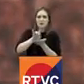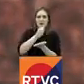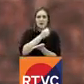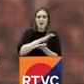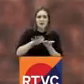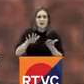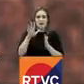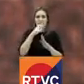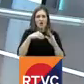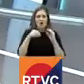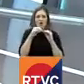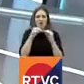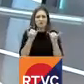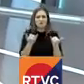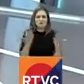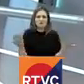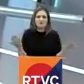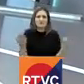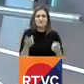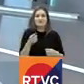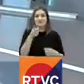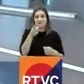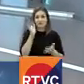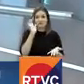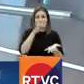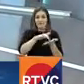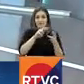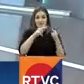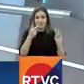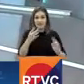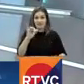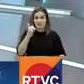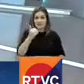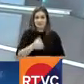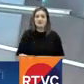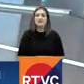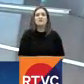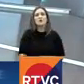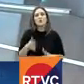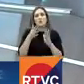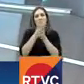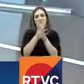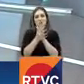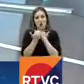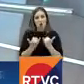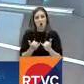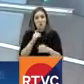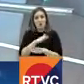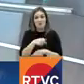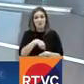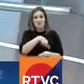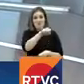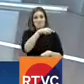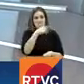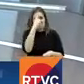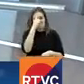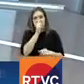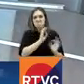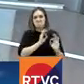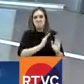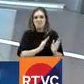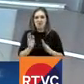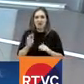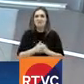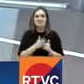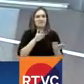a través de un código QR. Y Sabina, usted va a ir a la Feria del Libro, me imagino. Claro que sí. ¿Quiere que le cuente que ese ese es mi plan de hoy en la tarde. Me parece que nadie es el mismo